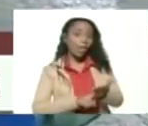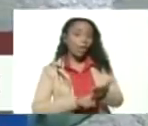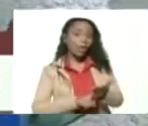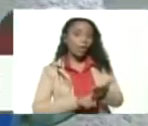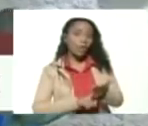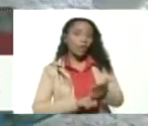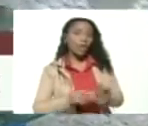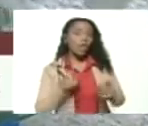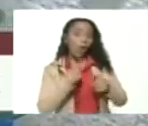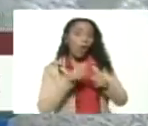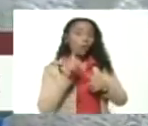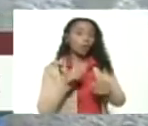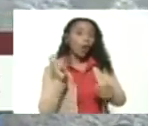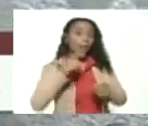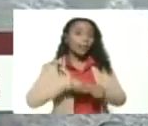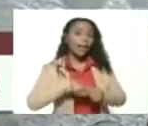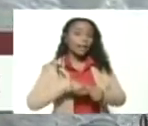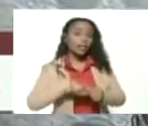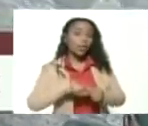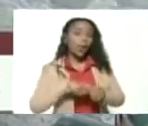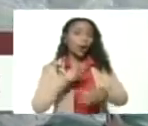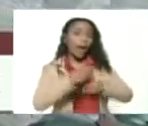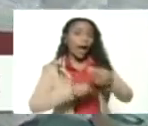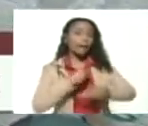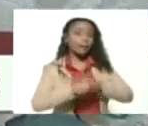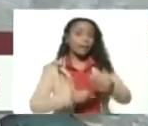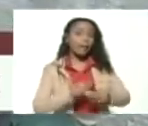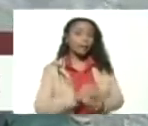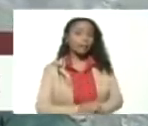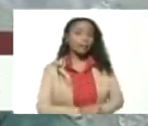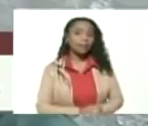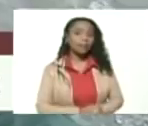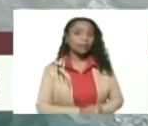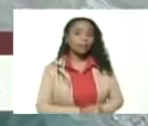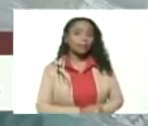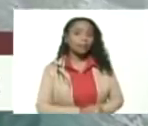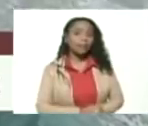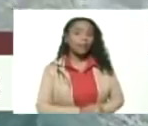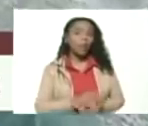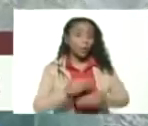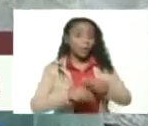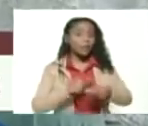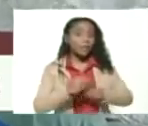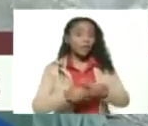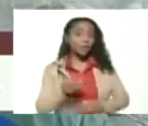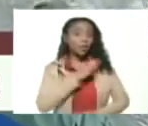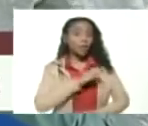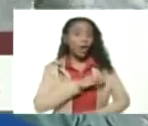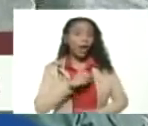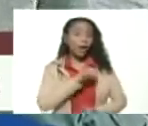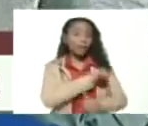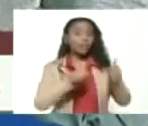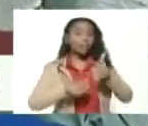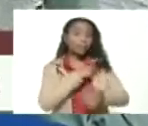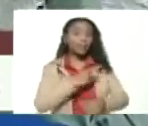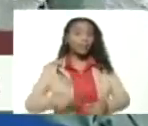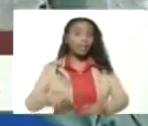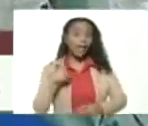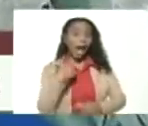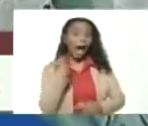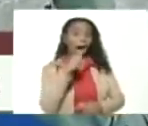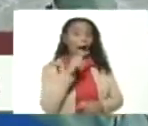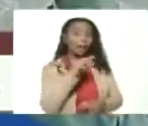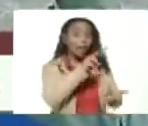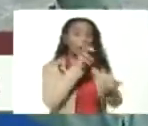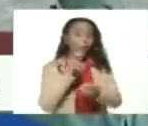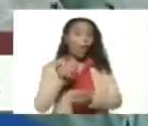y otros ingresos que tenemos que crear, ¿verdad? O que están creados, señora vicepresidenta, y que hay que cobrarlo,